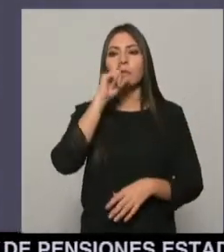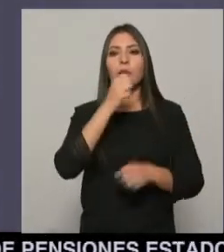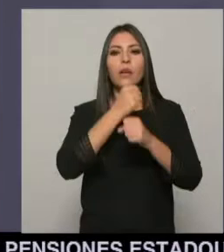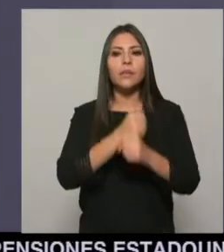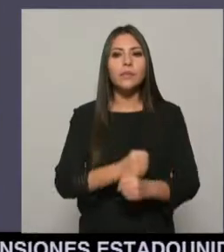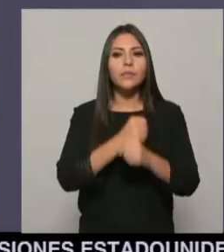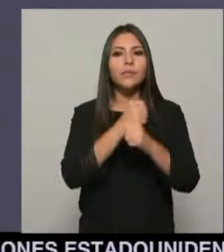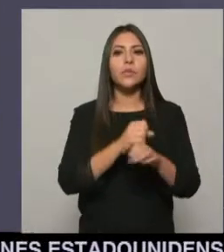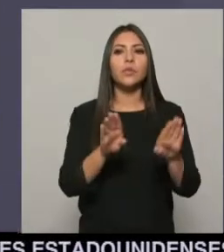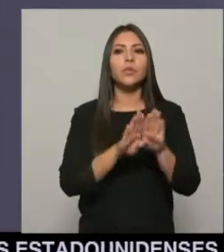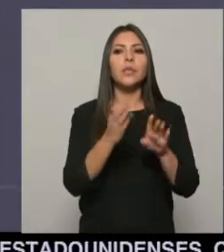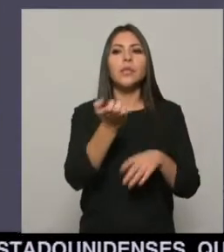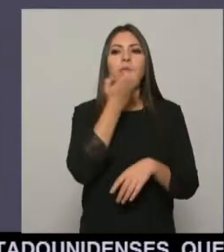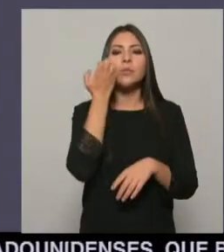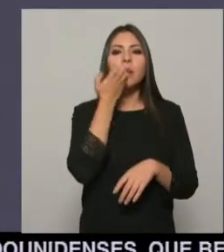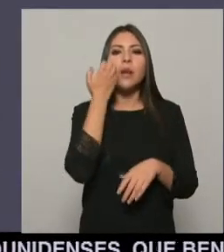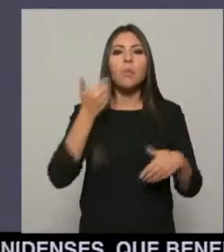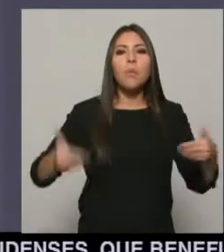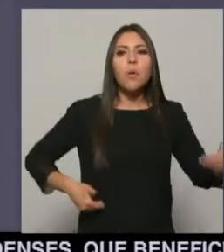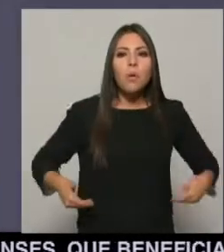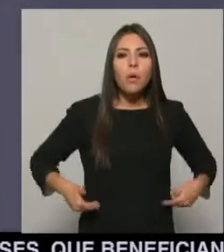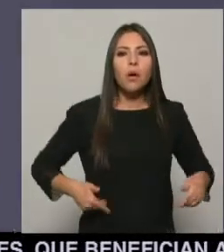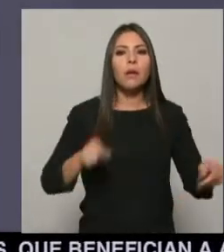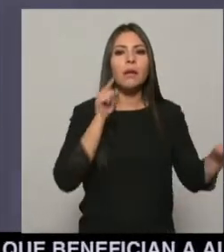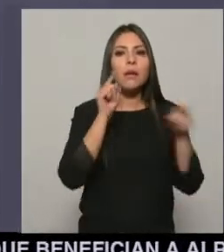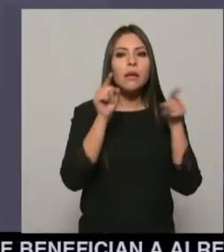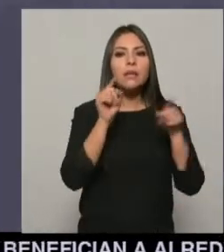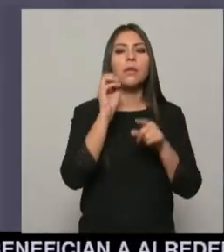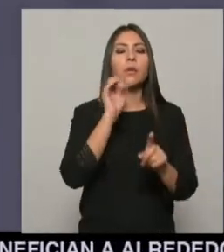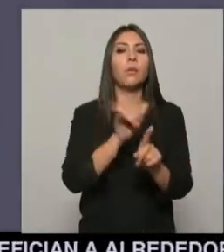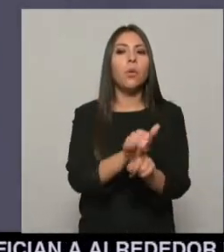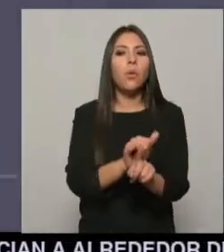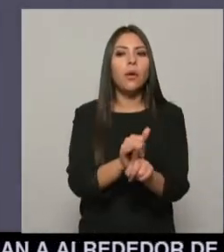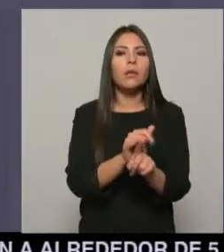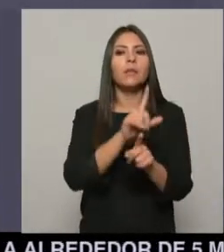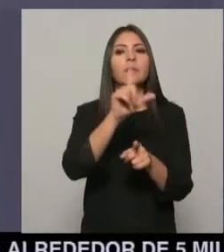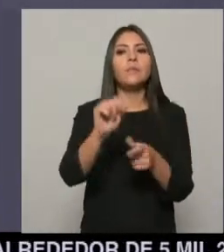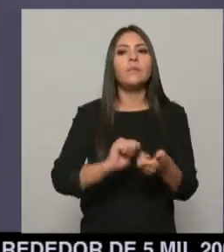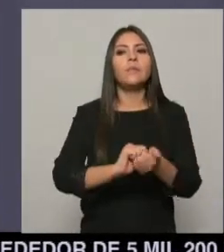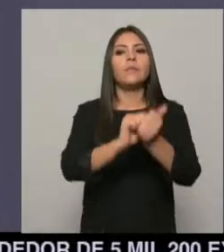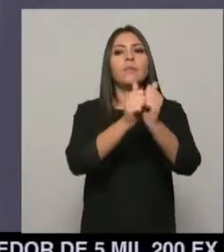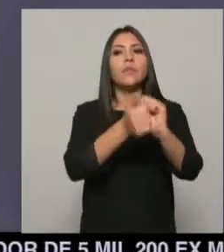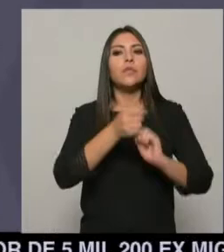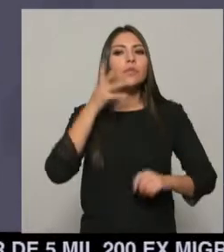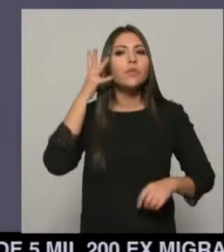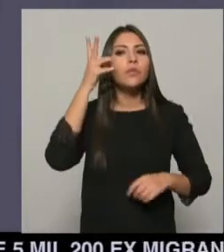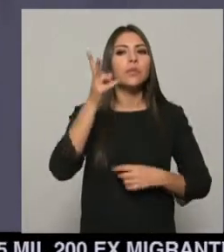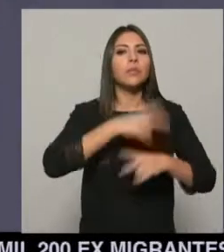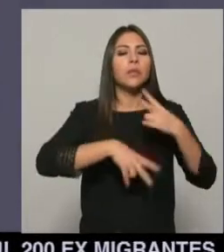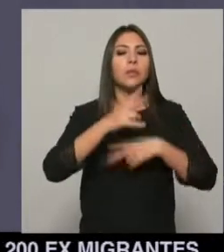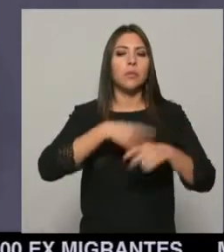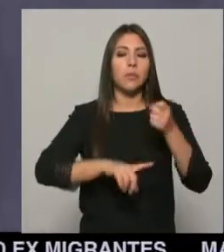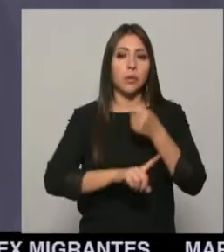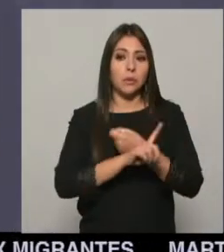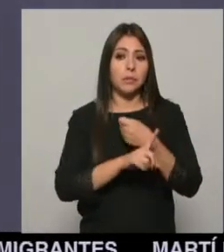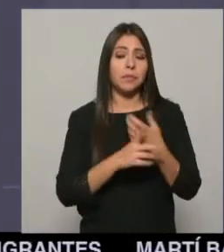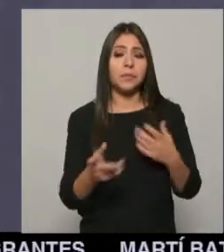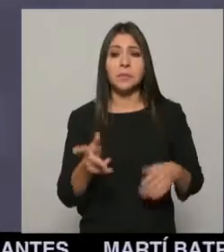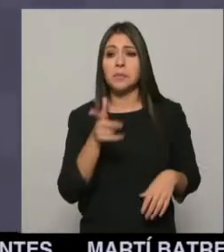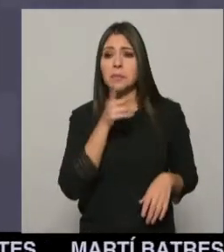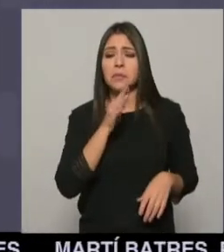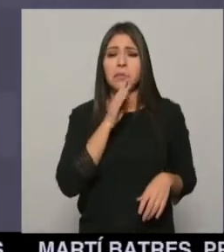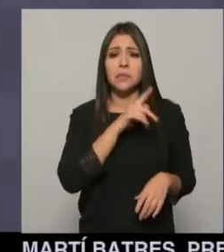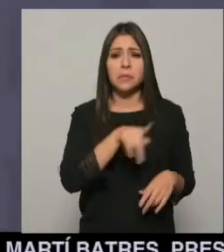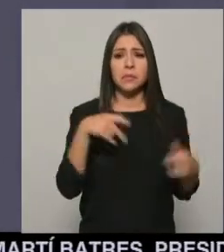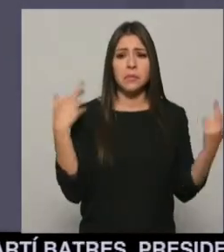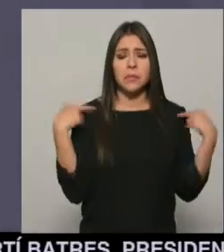de acoso escolar, del bullying, ¿no? Que eso genere conflicto en el futuro. Entonces, los padres de familia y los maestros deben